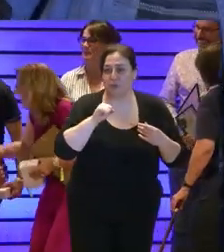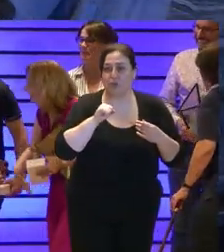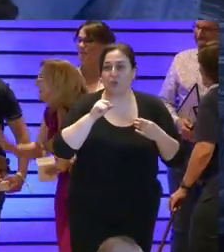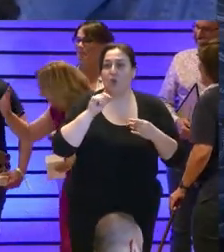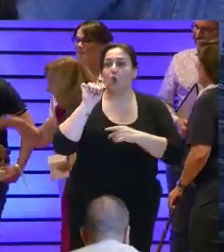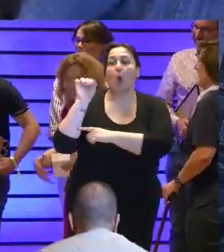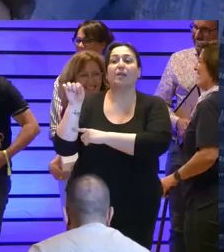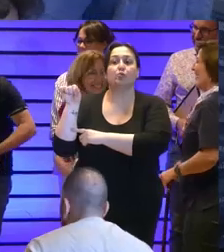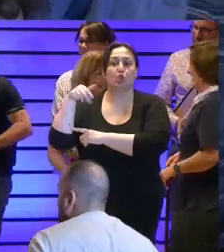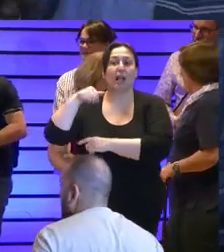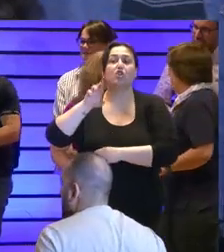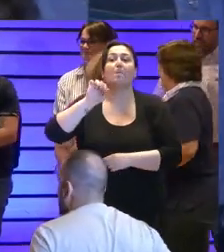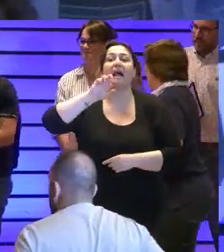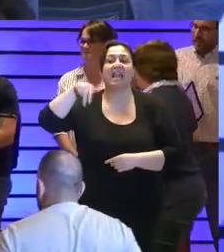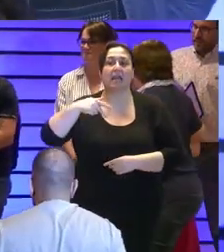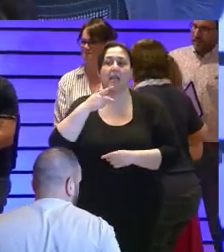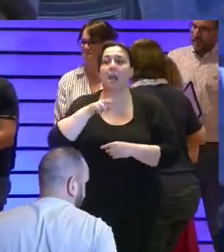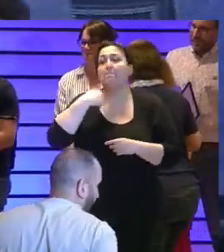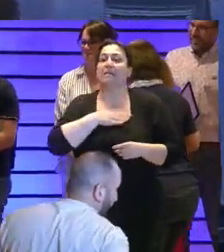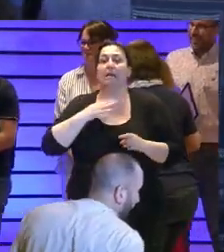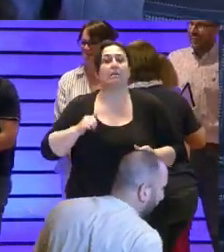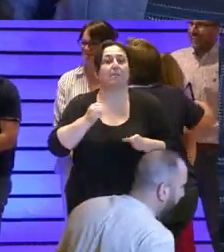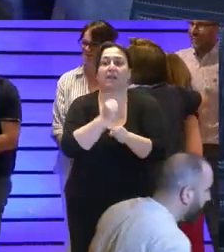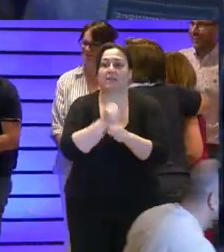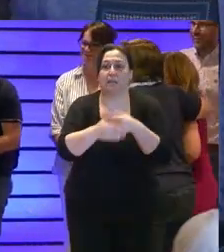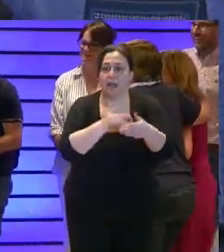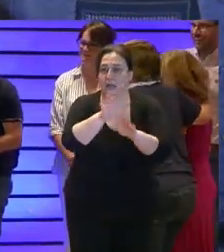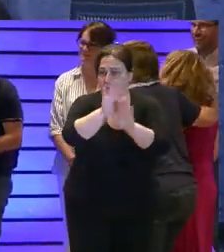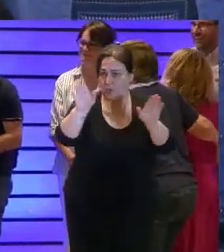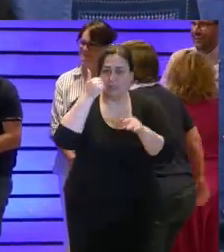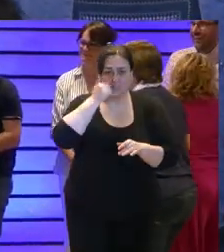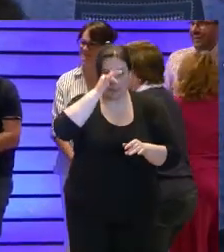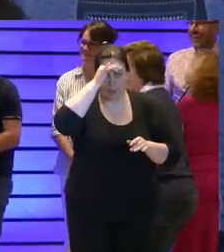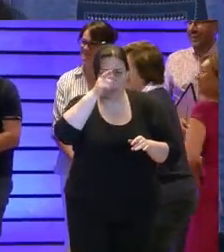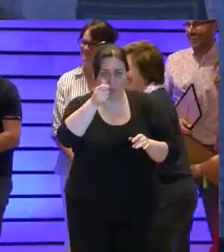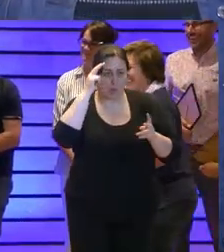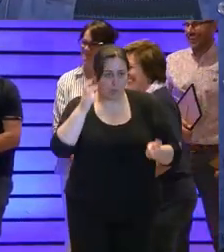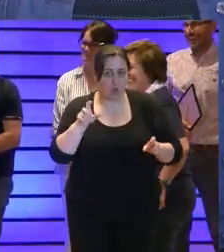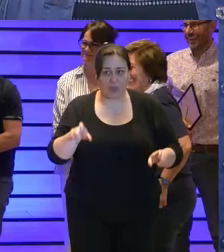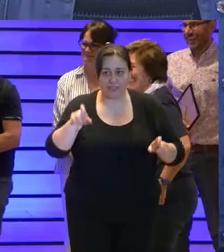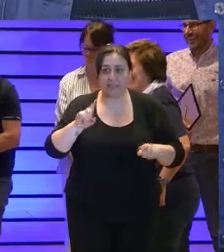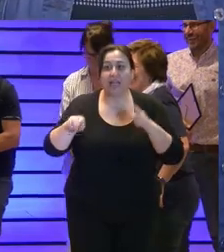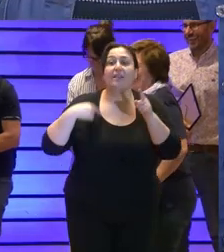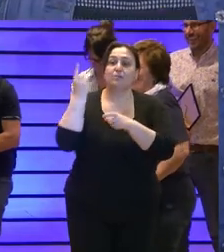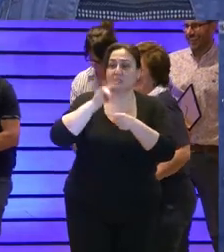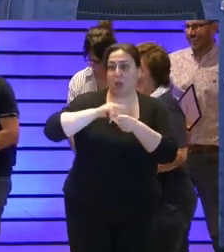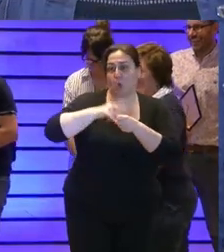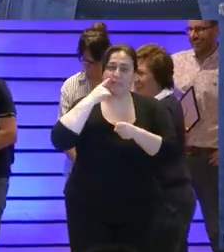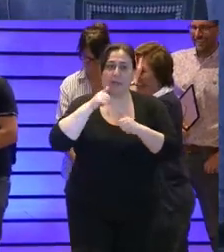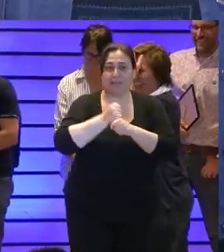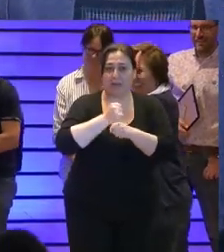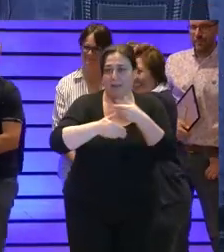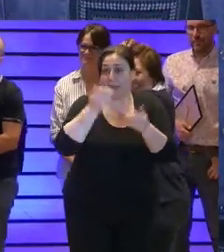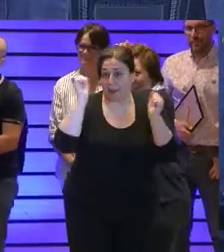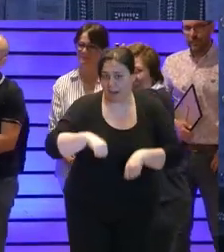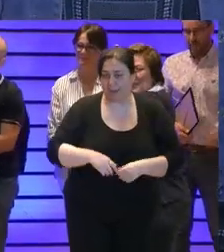a Marian y mañana os pongáis a trabajar en esto. Esperaos sábado y domingo, descanséis un poquito y luego ya el lunes veis lo que hacéis, ¿vale? Pero